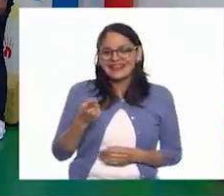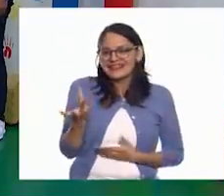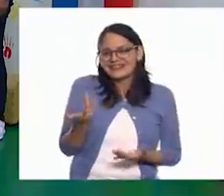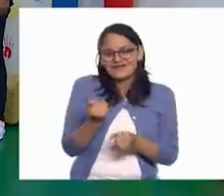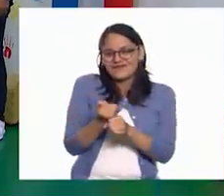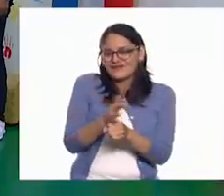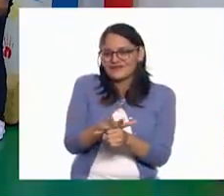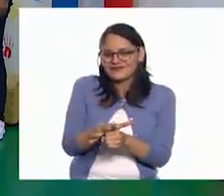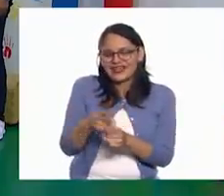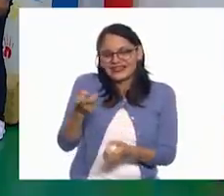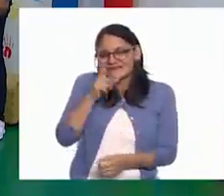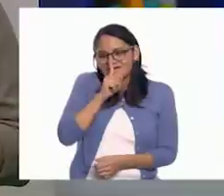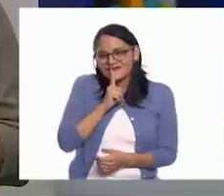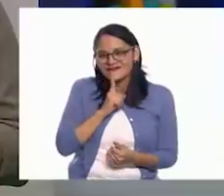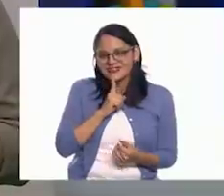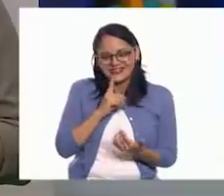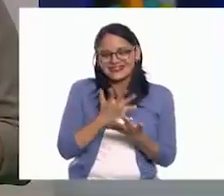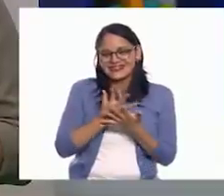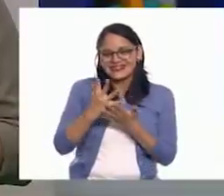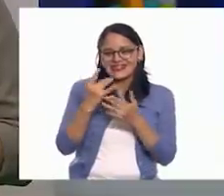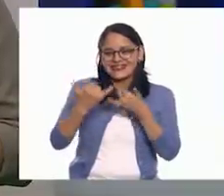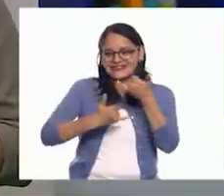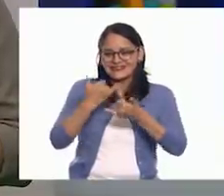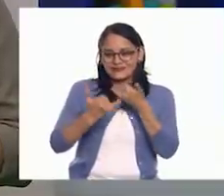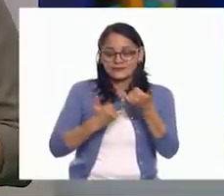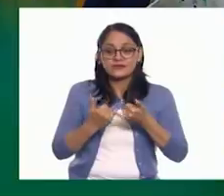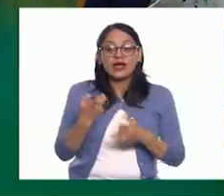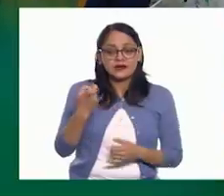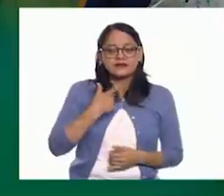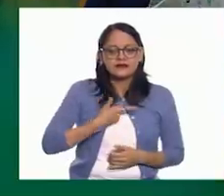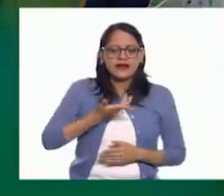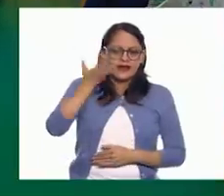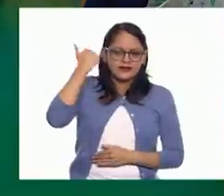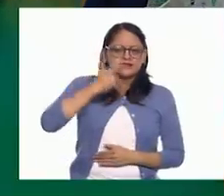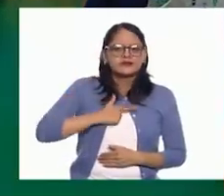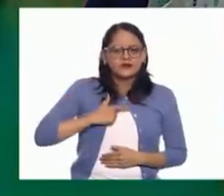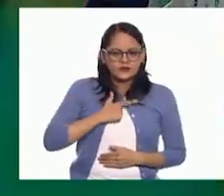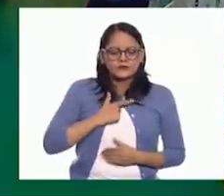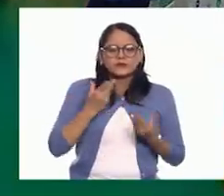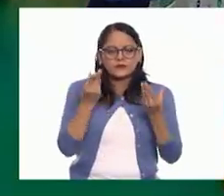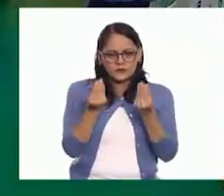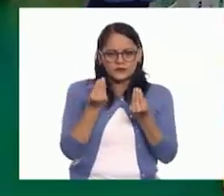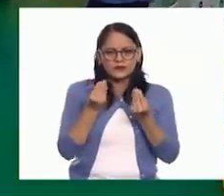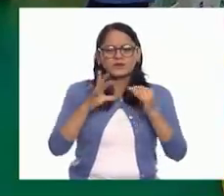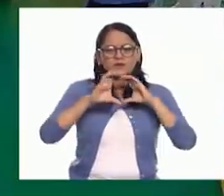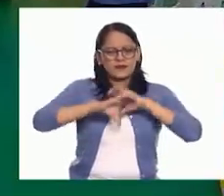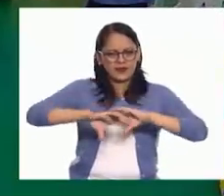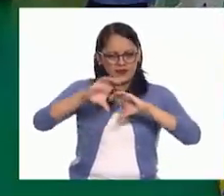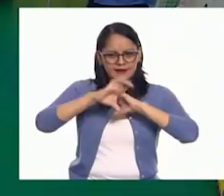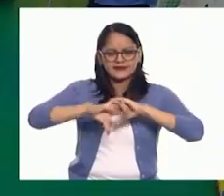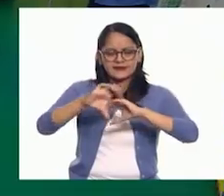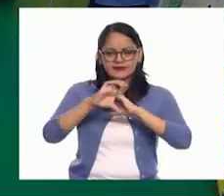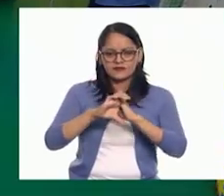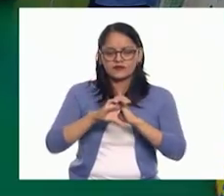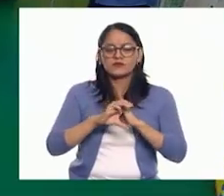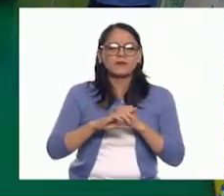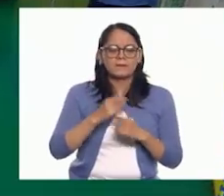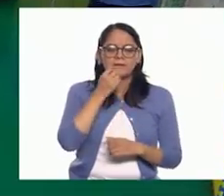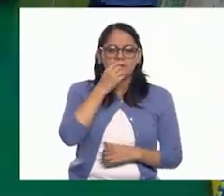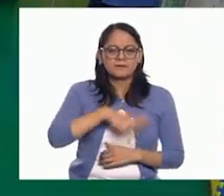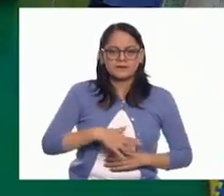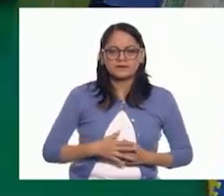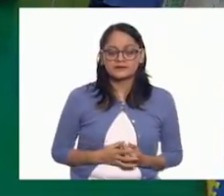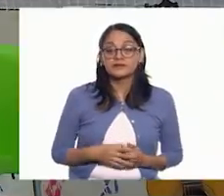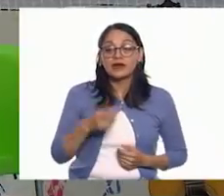juego. A nosotros nos gustaba hacer muchas fantasías cantadas.